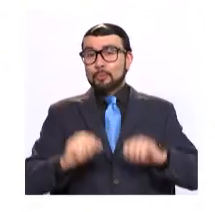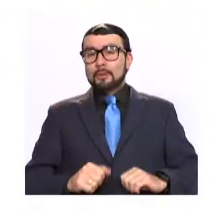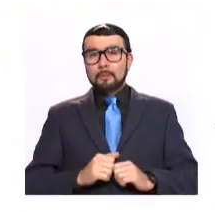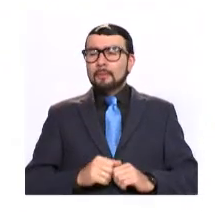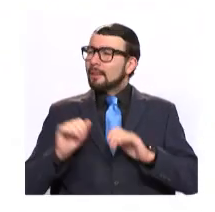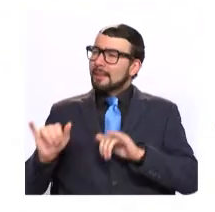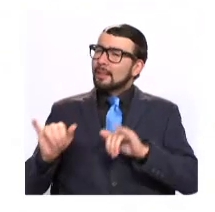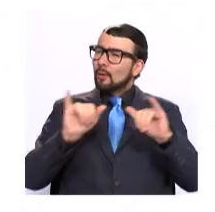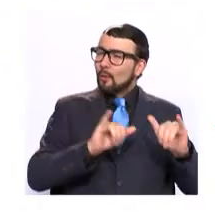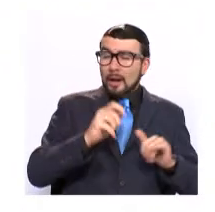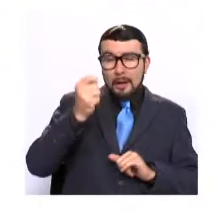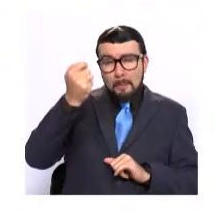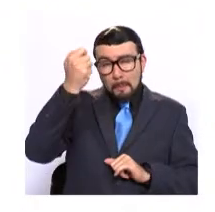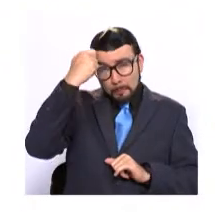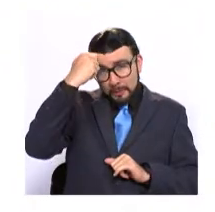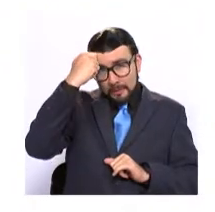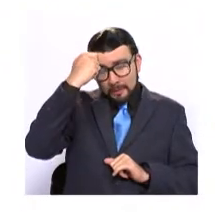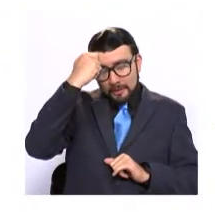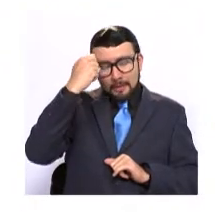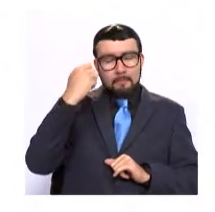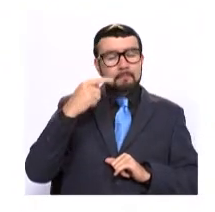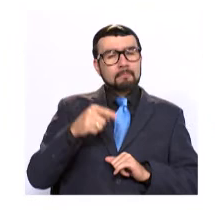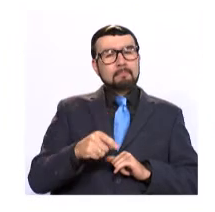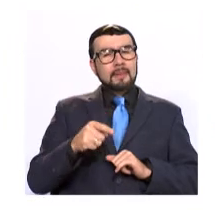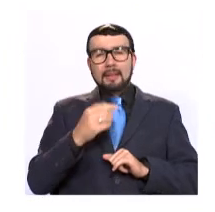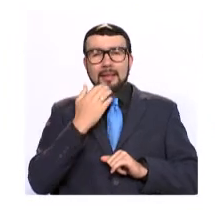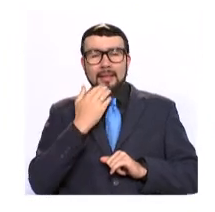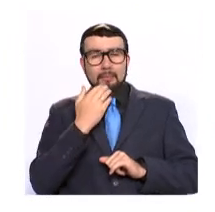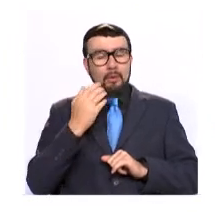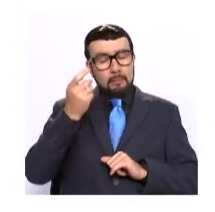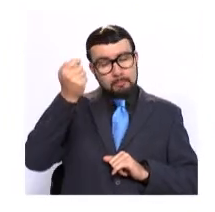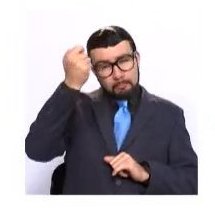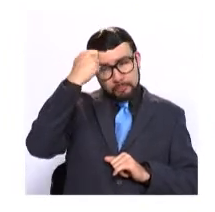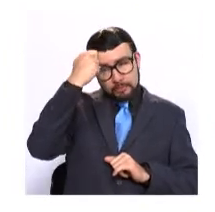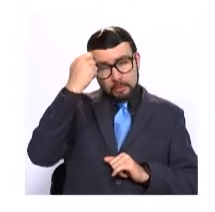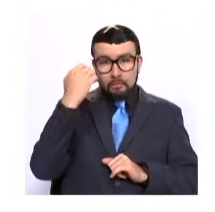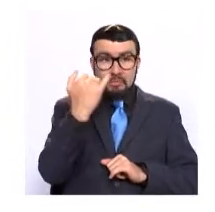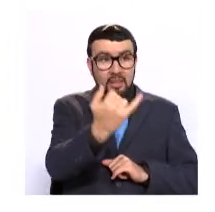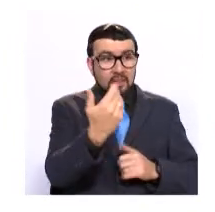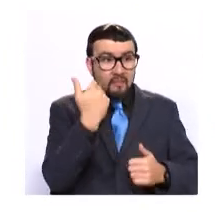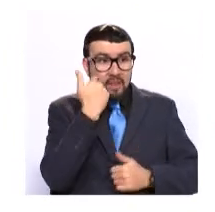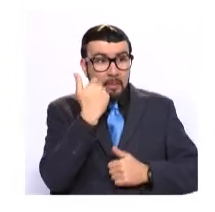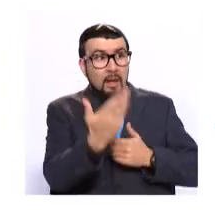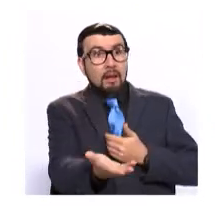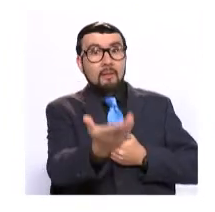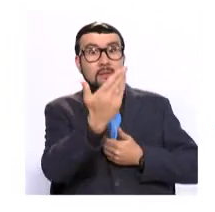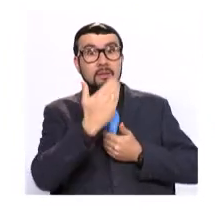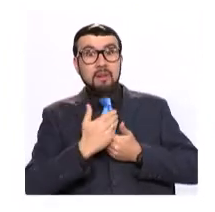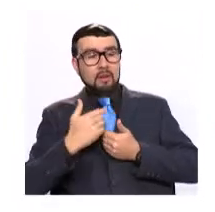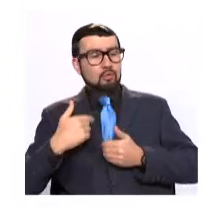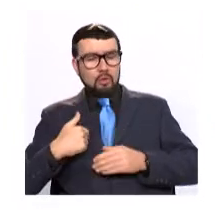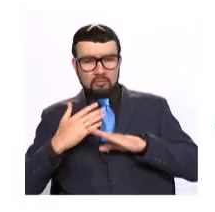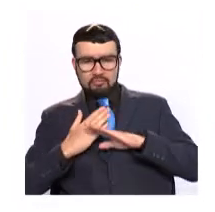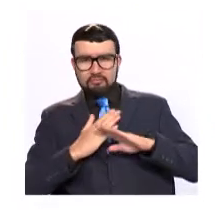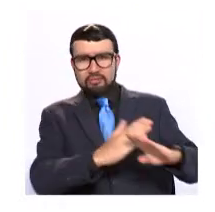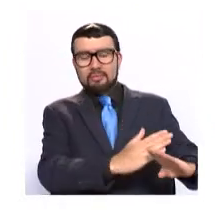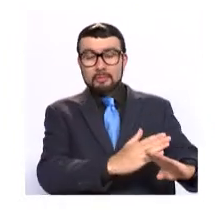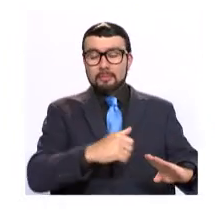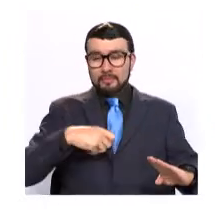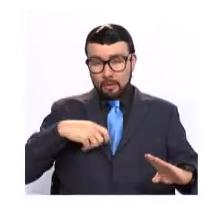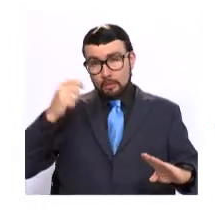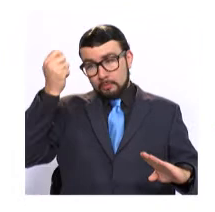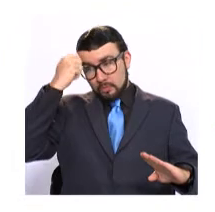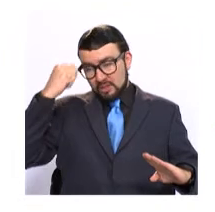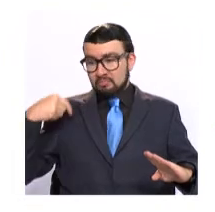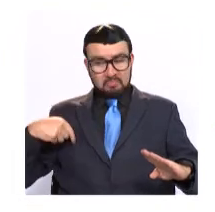un archivo. En mi archivo, en ese sistema, cuando llega la enfermedad ya va a estar protegido. Yo estoy conservando una información que en